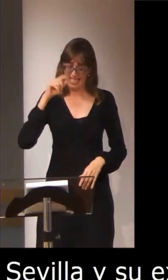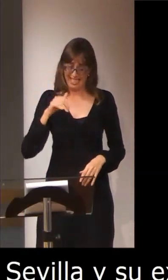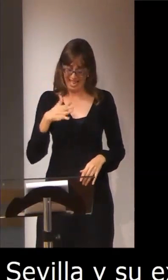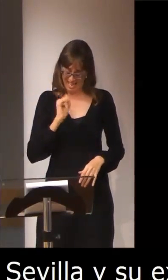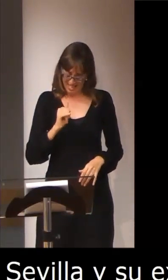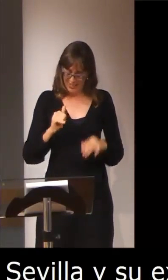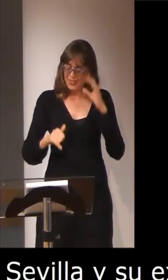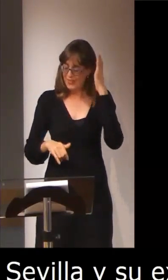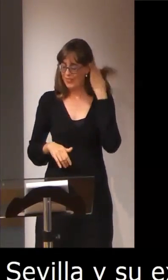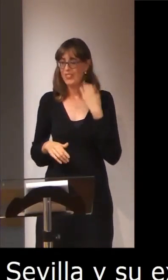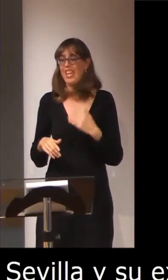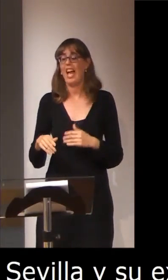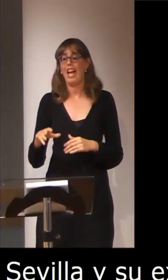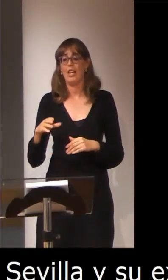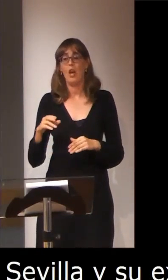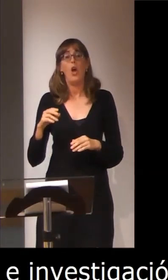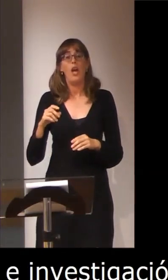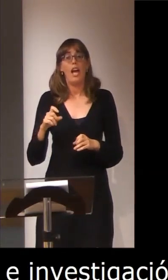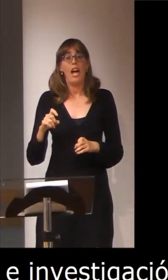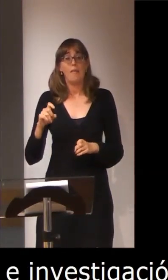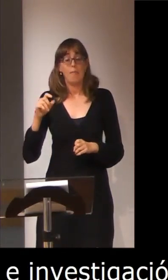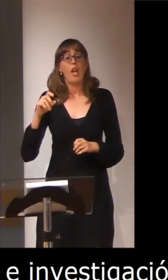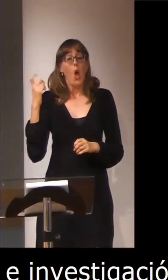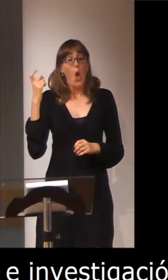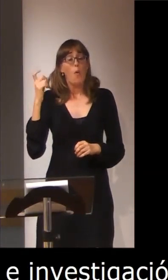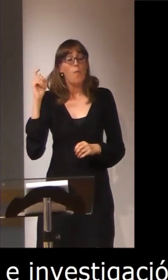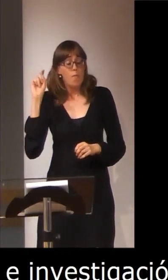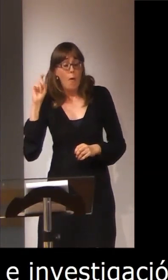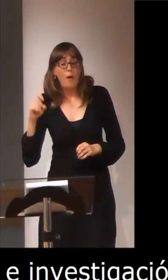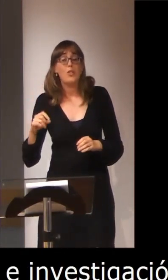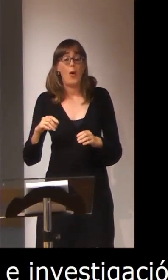También talleres, por supuesto, va a contener esta jornada.